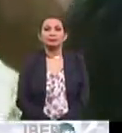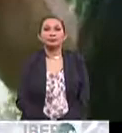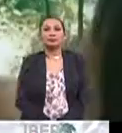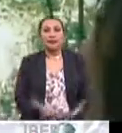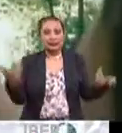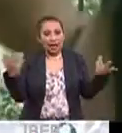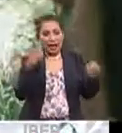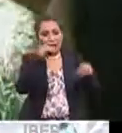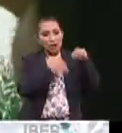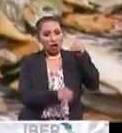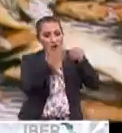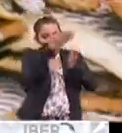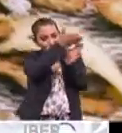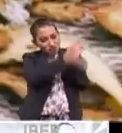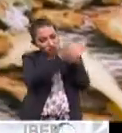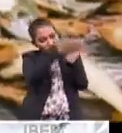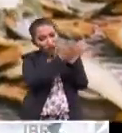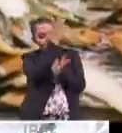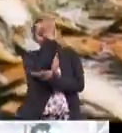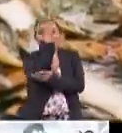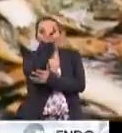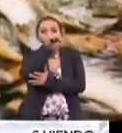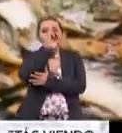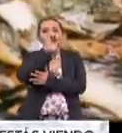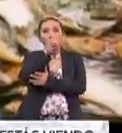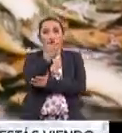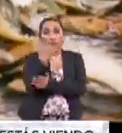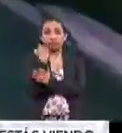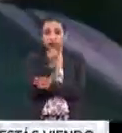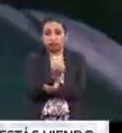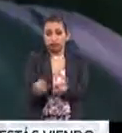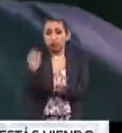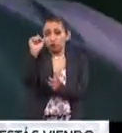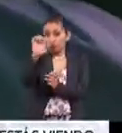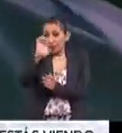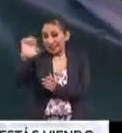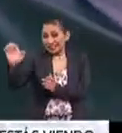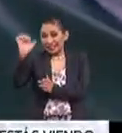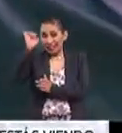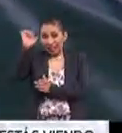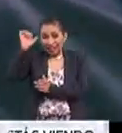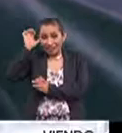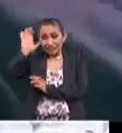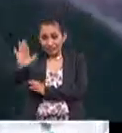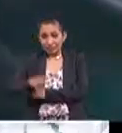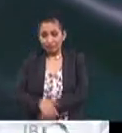Se fabrican con la corteza del árbol de Bong, popular en el sudeste asiático.